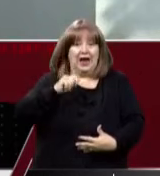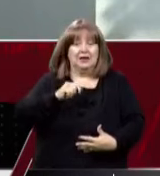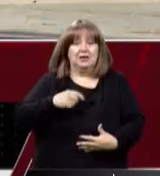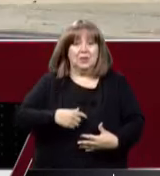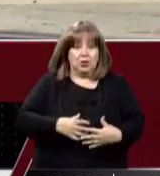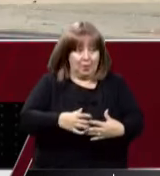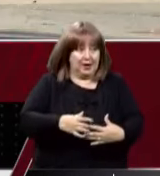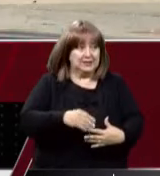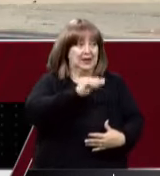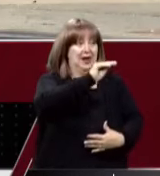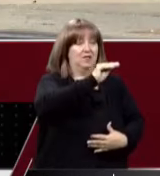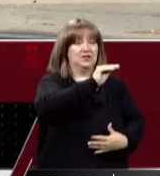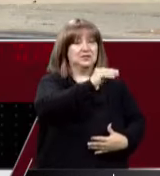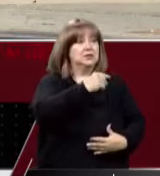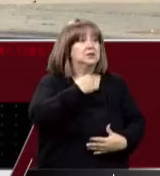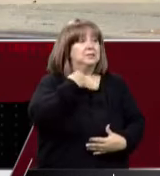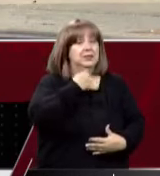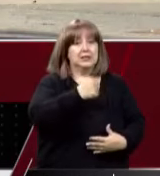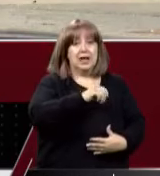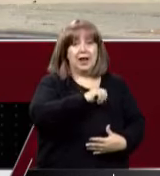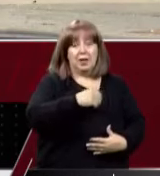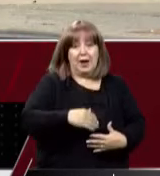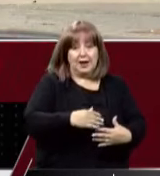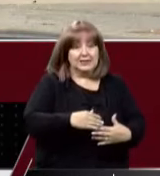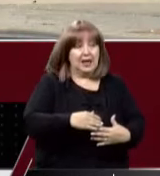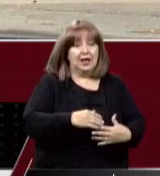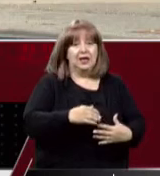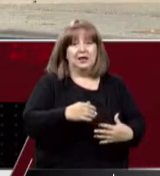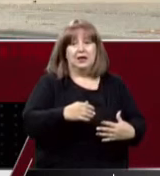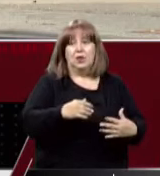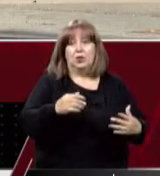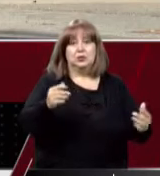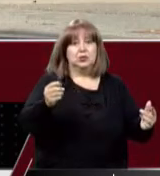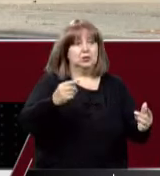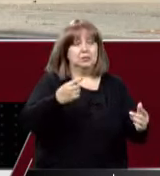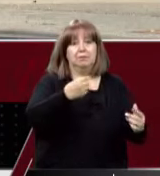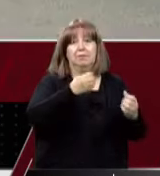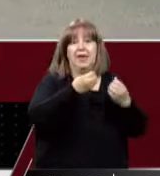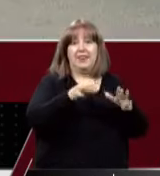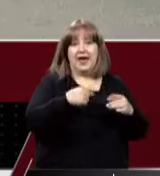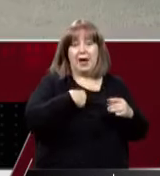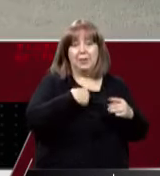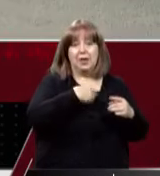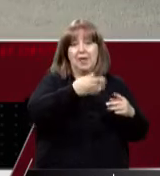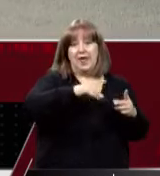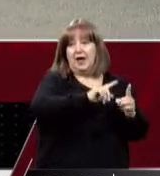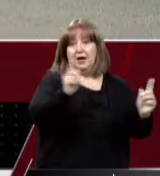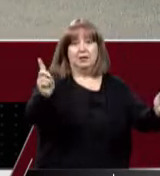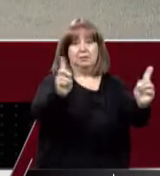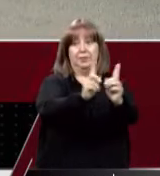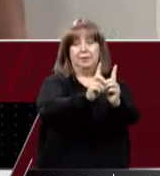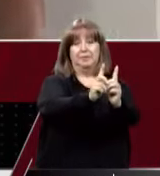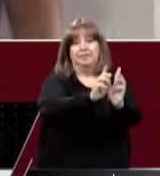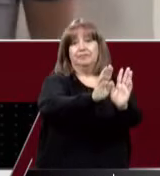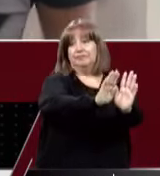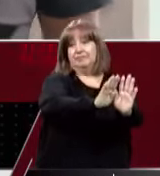a Karen y desaparece un tiempo. Antes yo de tener a Ángela, él me puso en la clínica, tuve a